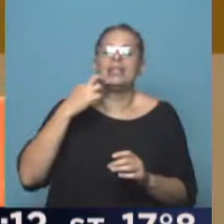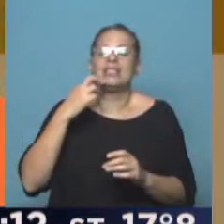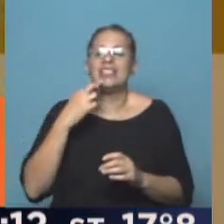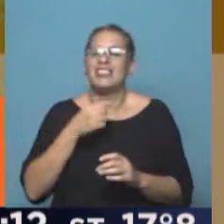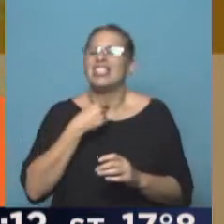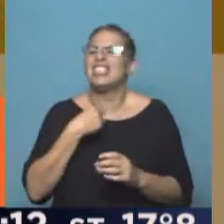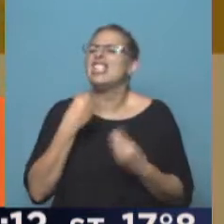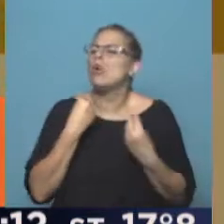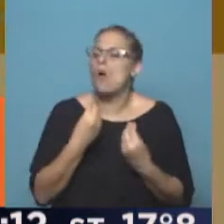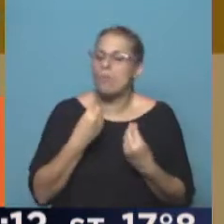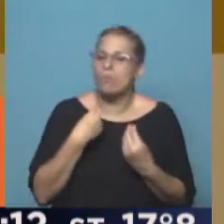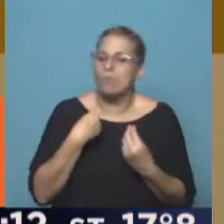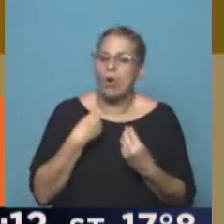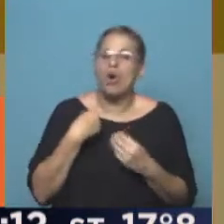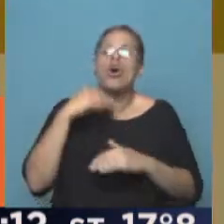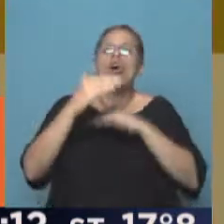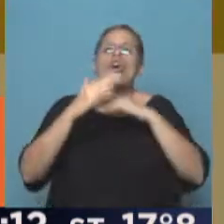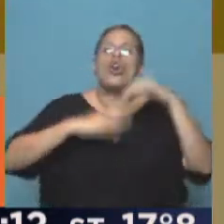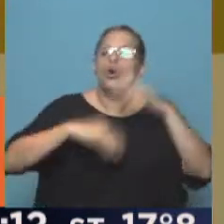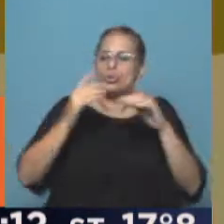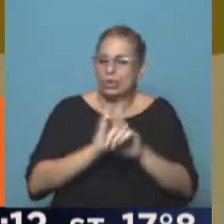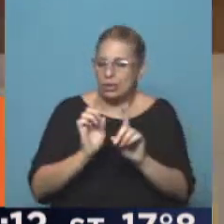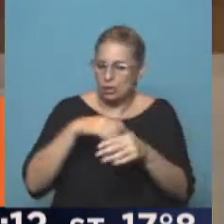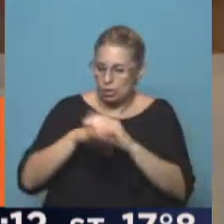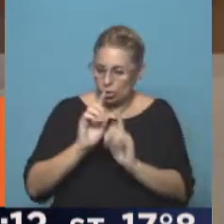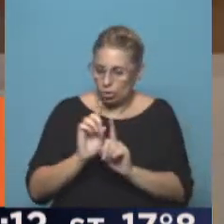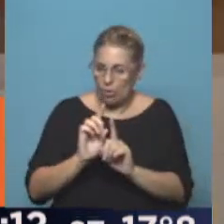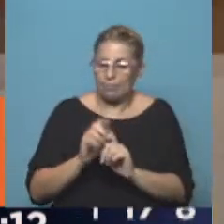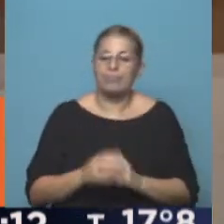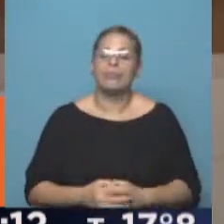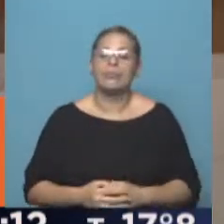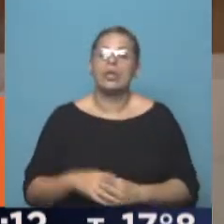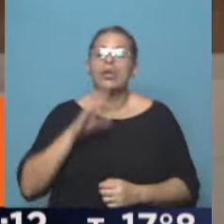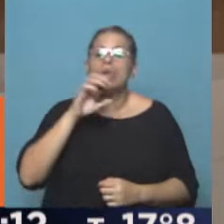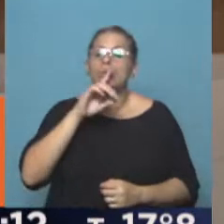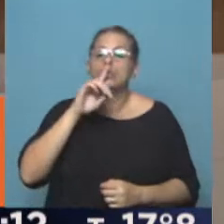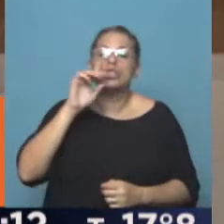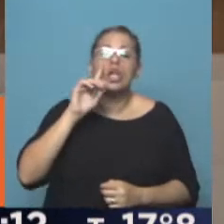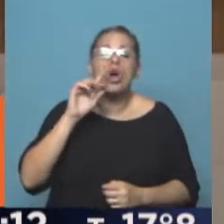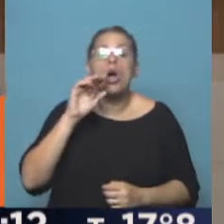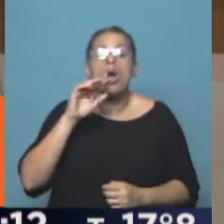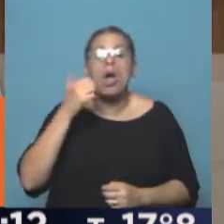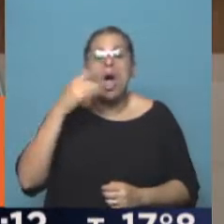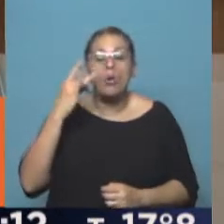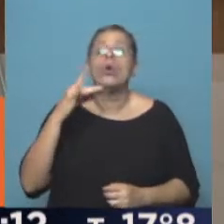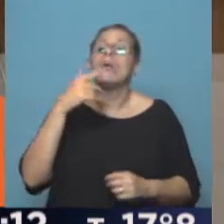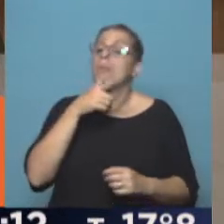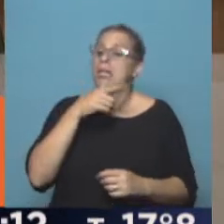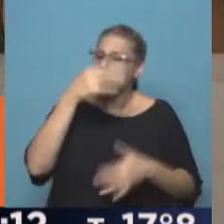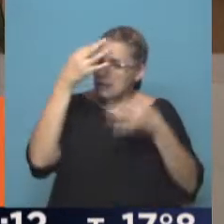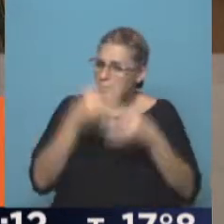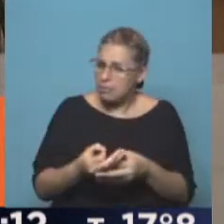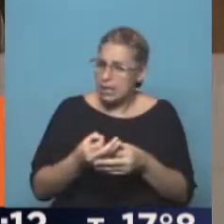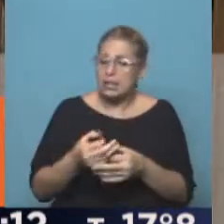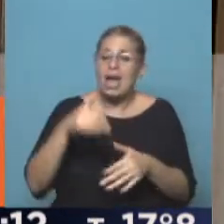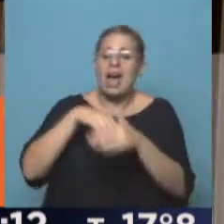potencialidad constructiva de cambiemos en la ciudad buenos aires entonces me parece que esto es un gran recurso es un nombre que no es del